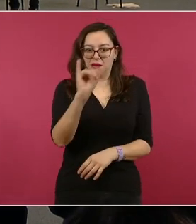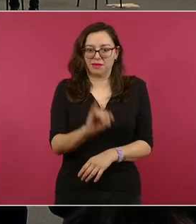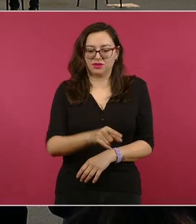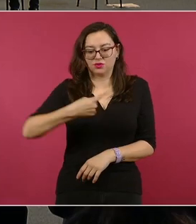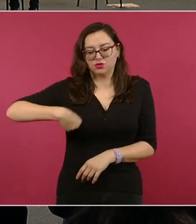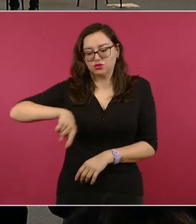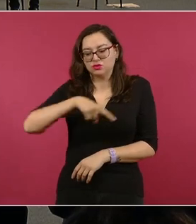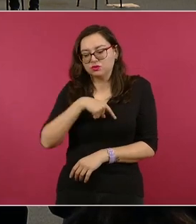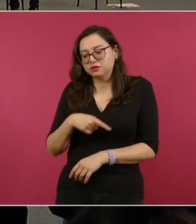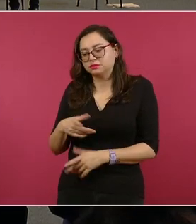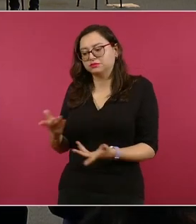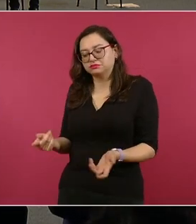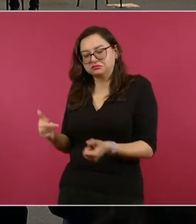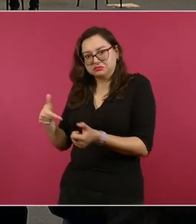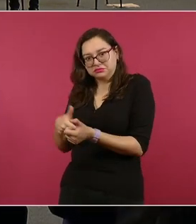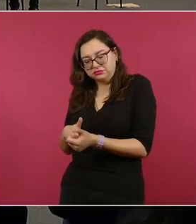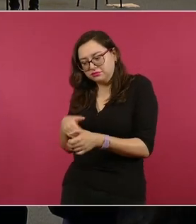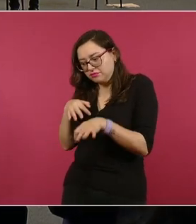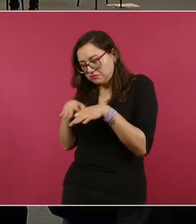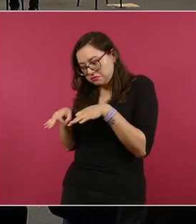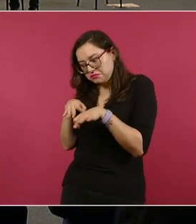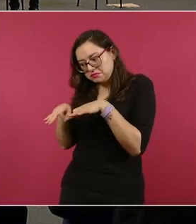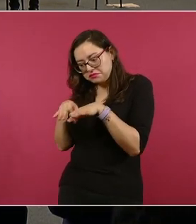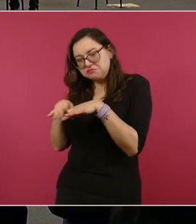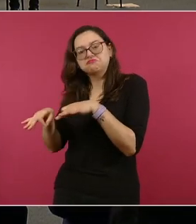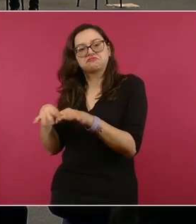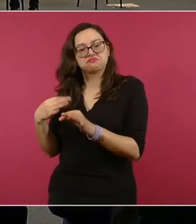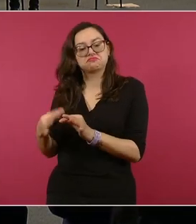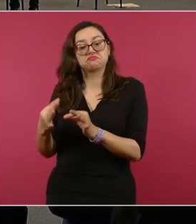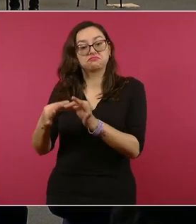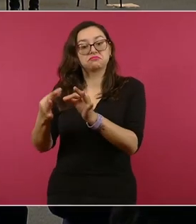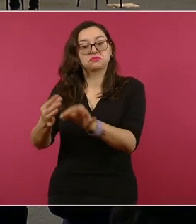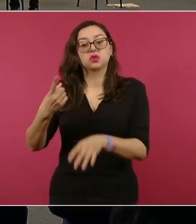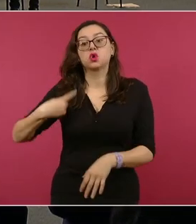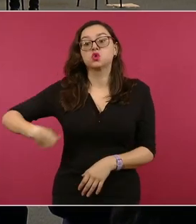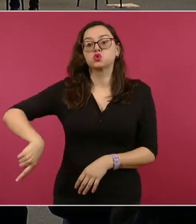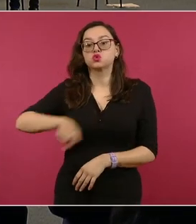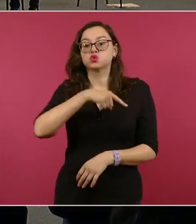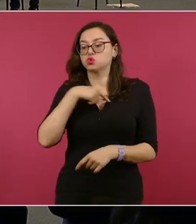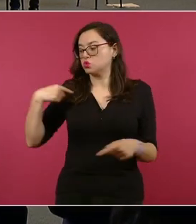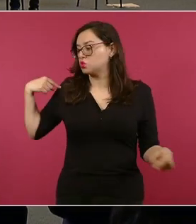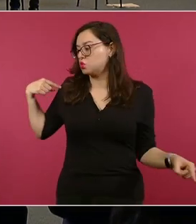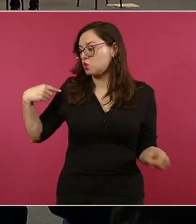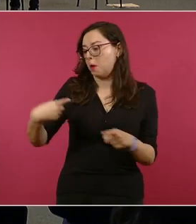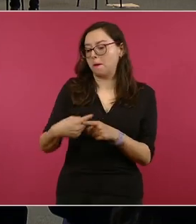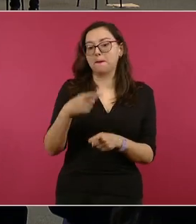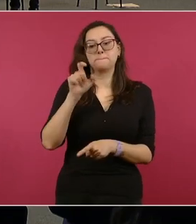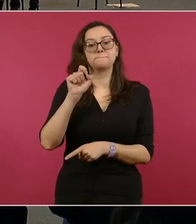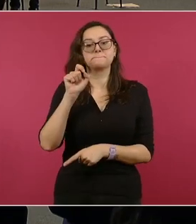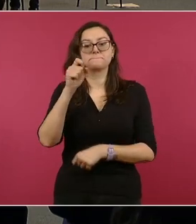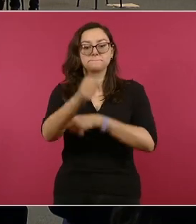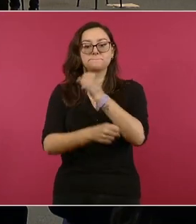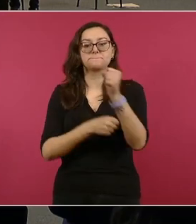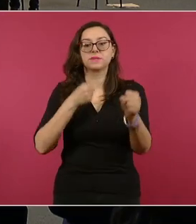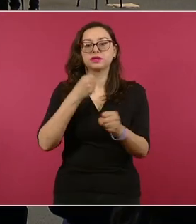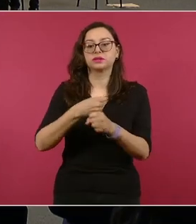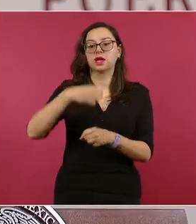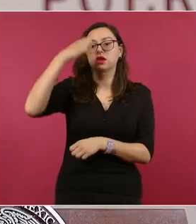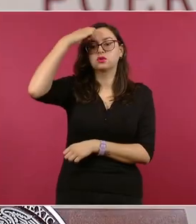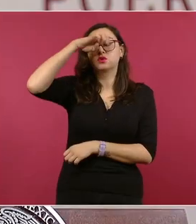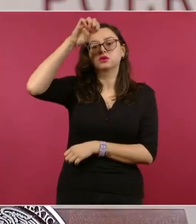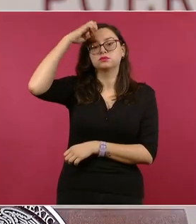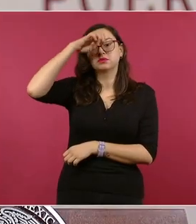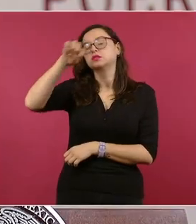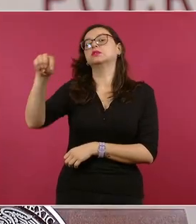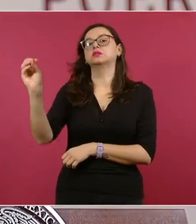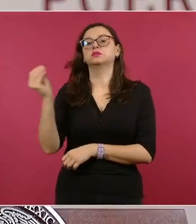años de trabajo diplomático de su servidor como abogado, junto con el resto del equipo de la consultoría jurídica, mujeres y hombres,